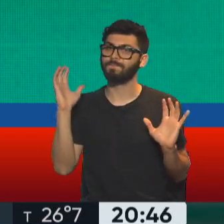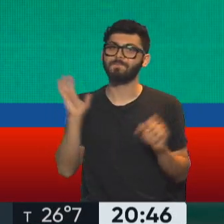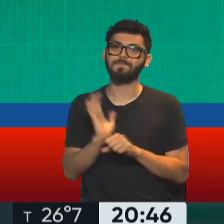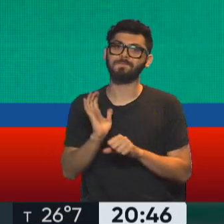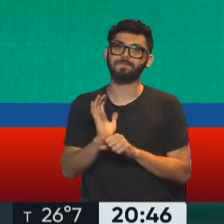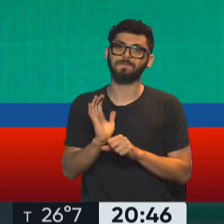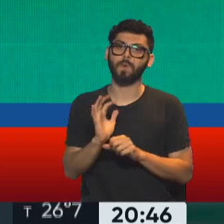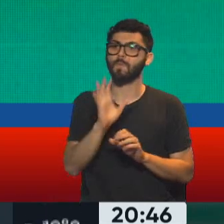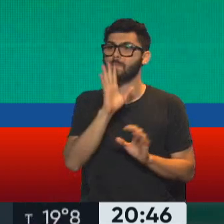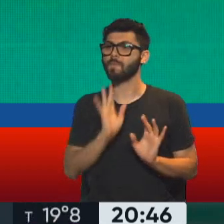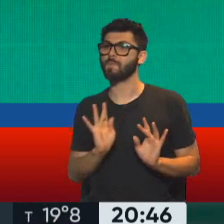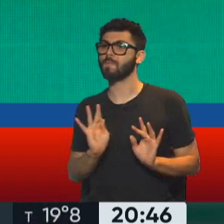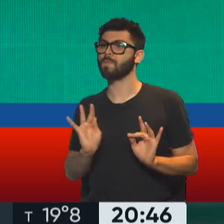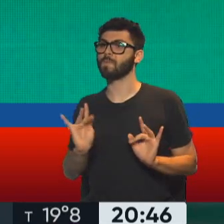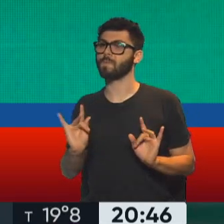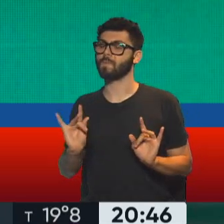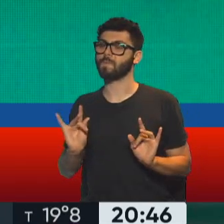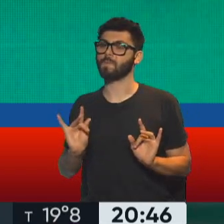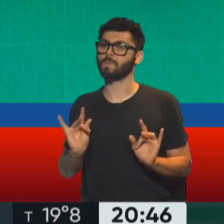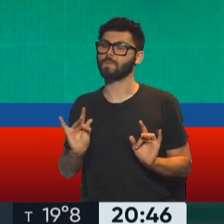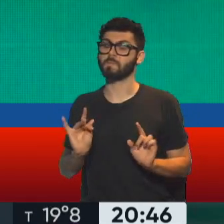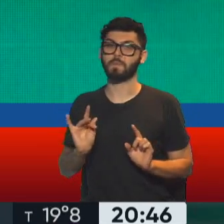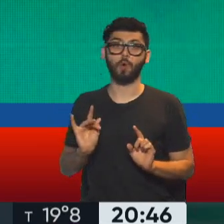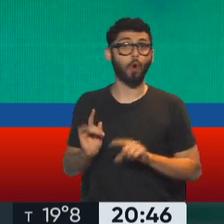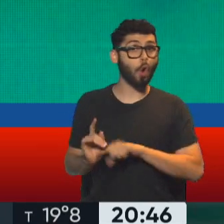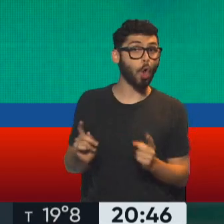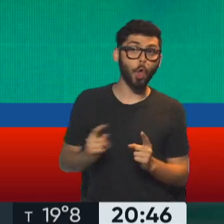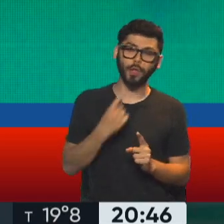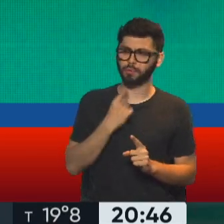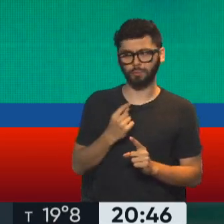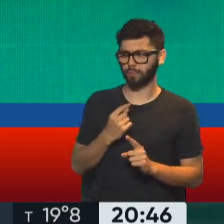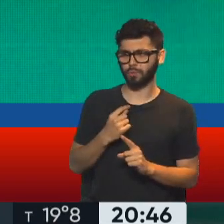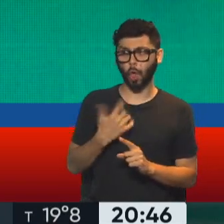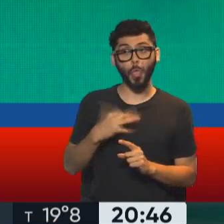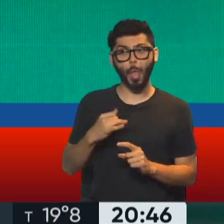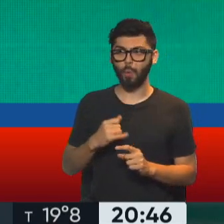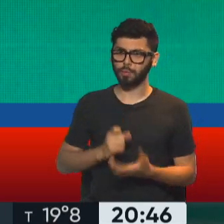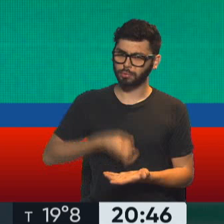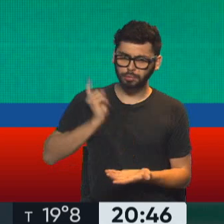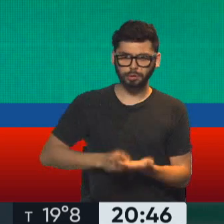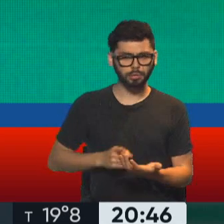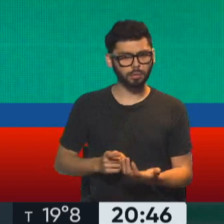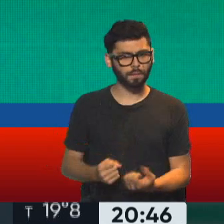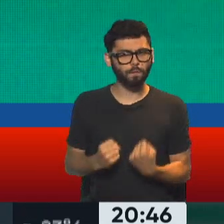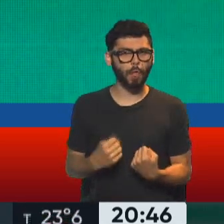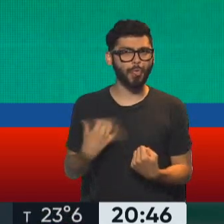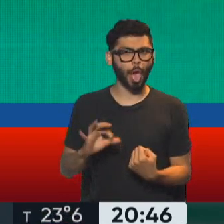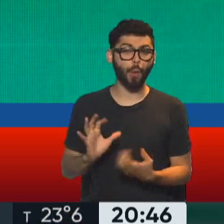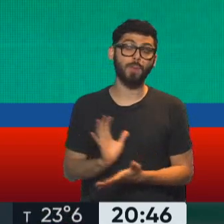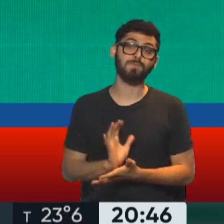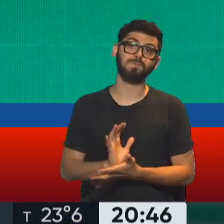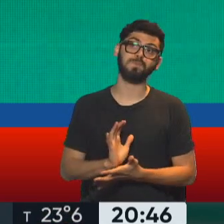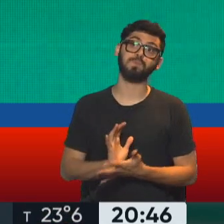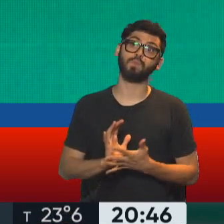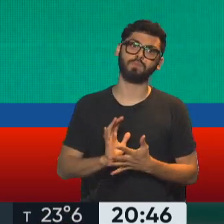permanecer moderados. Y otros entendieron que el mensaje era que había que radicalizar un poco las medidas, ¿no? Tomar, digamos, el toro por las astas y ser